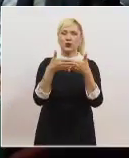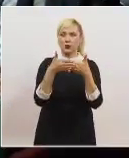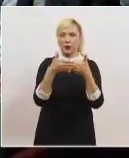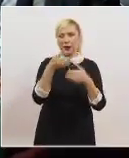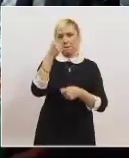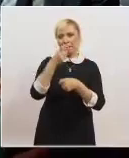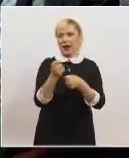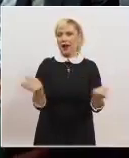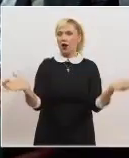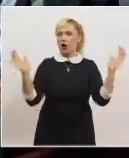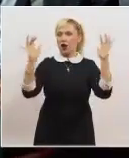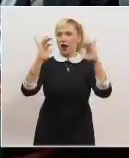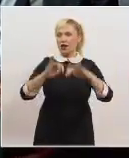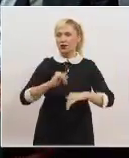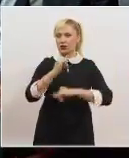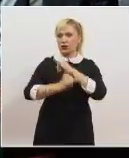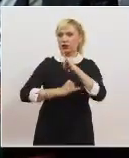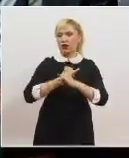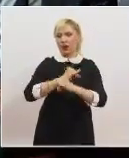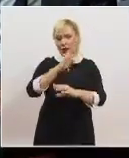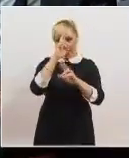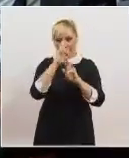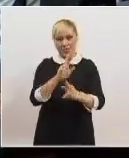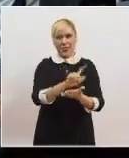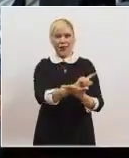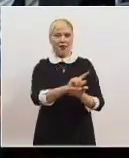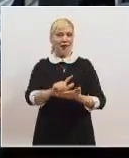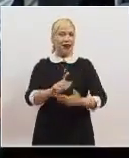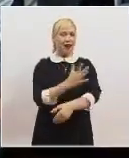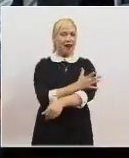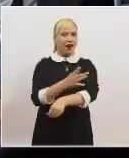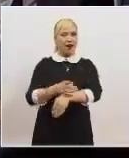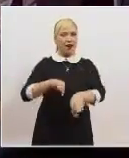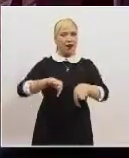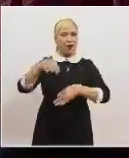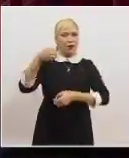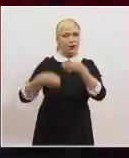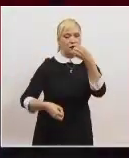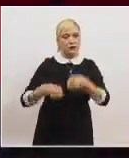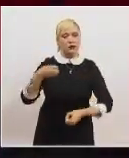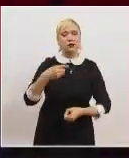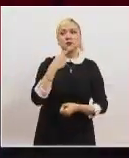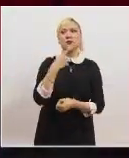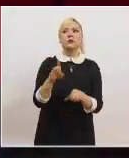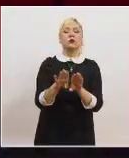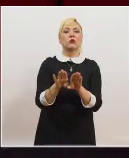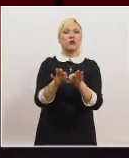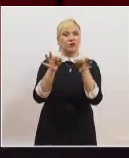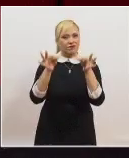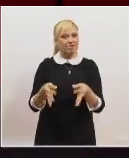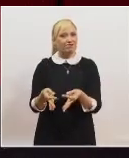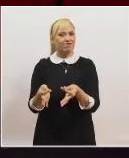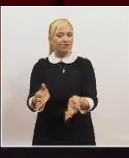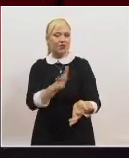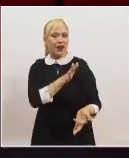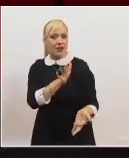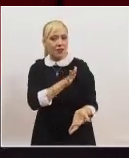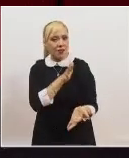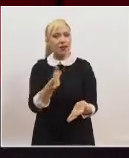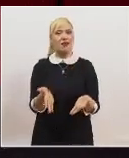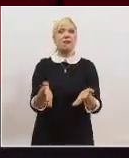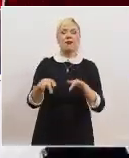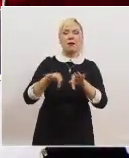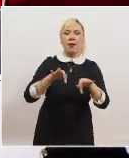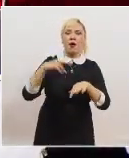Ética y Legitimidad Judicial, la ministra presidenta subrayó la importancia de eficientar procesos, favorecer la accesibilidad, así